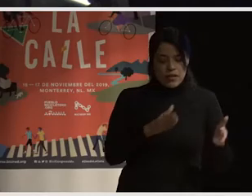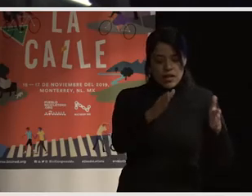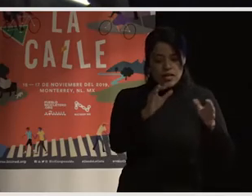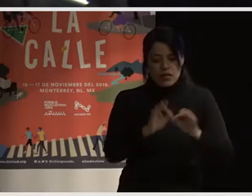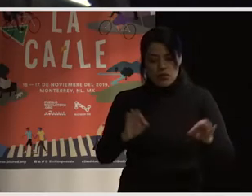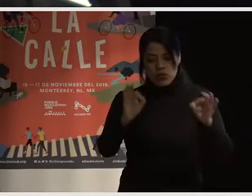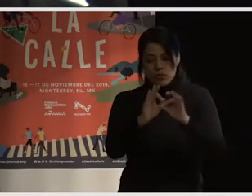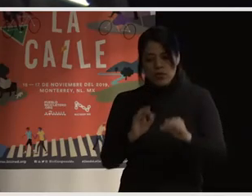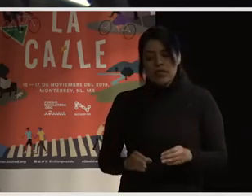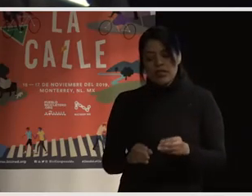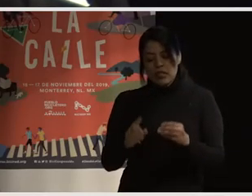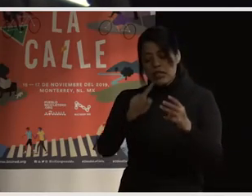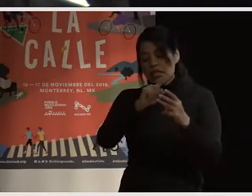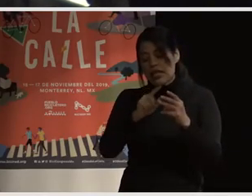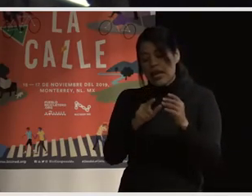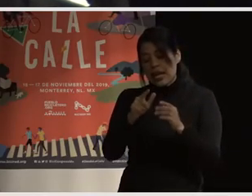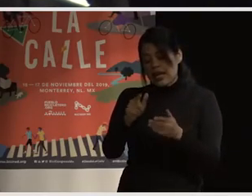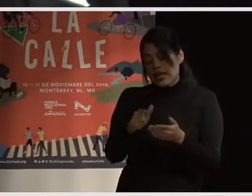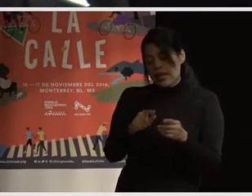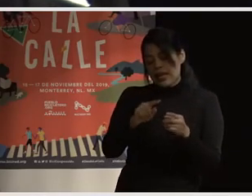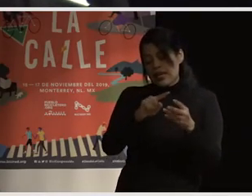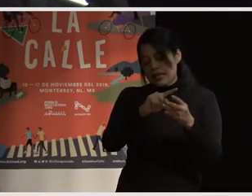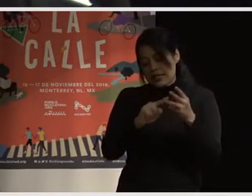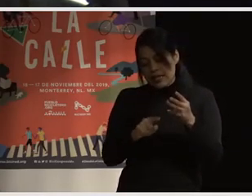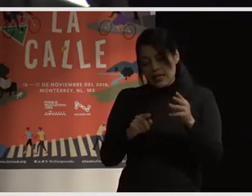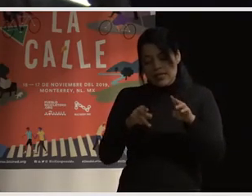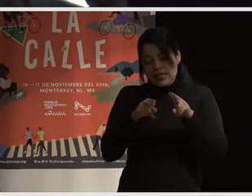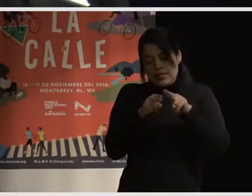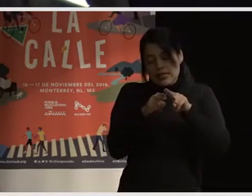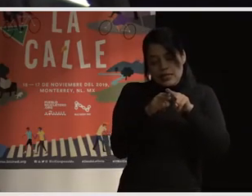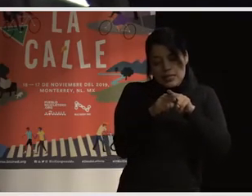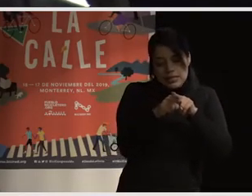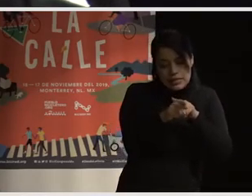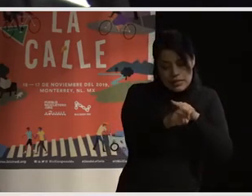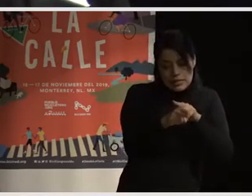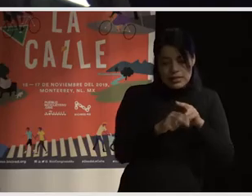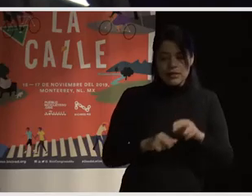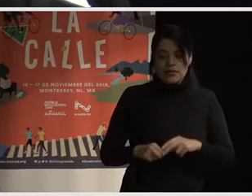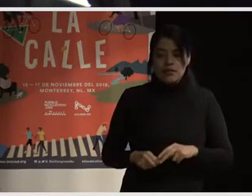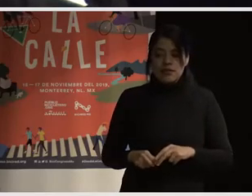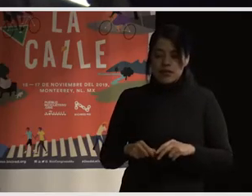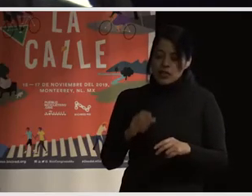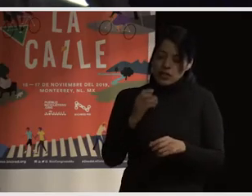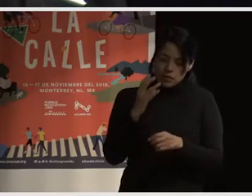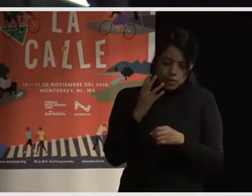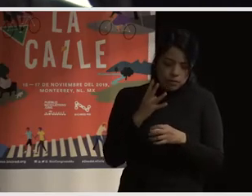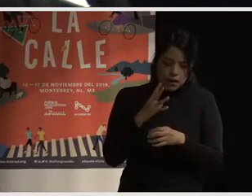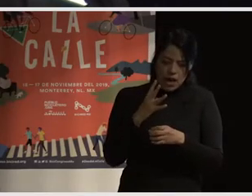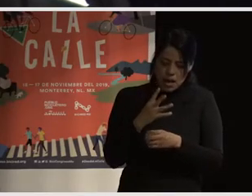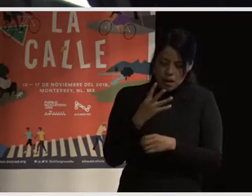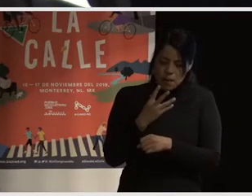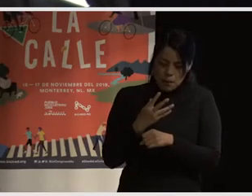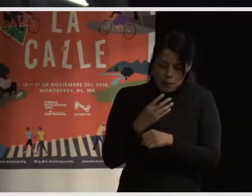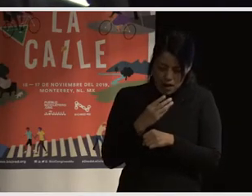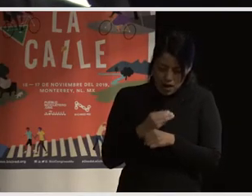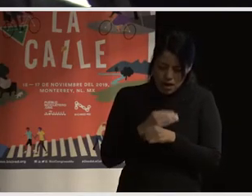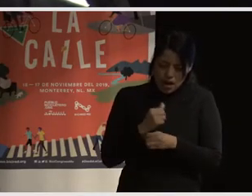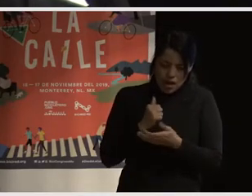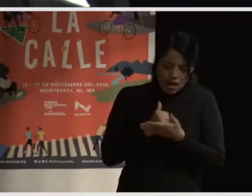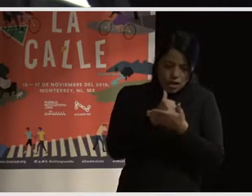línea 3 del tren ligero brutal pero va a tener una inversión en temas de los entornos entonces al final de la